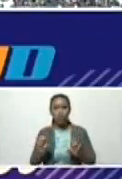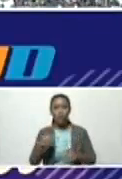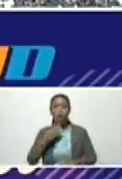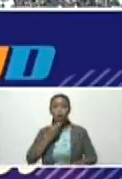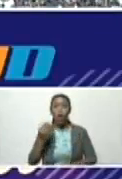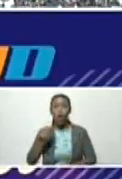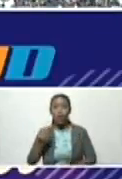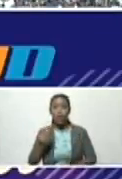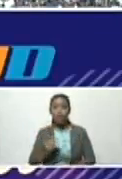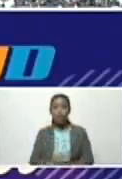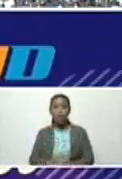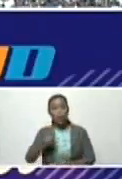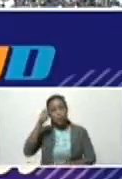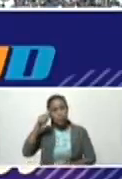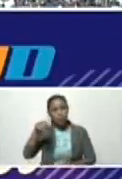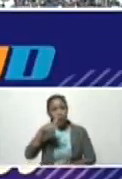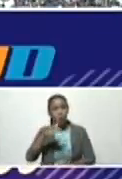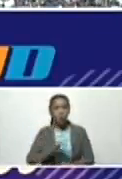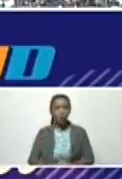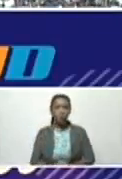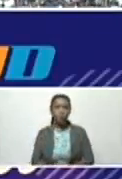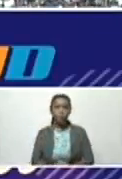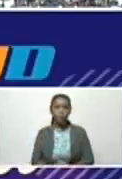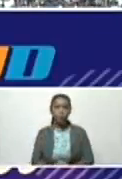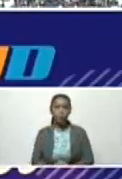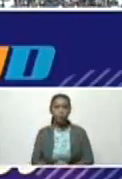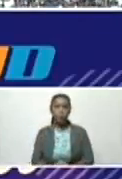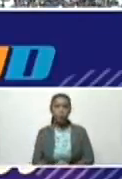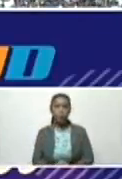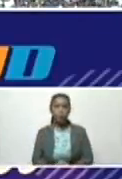juventud, de su pueblo.